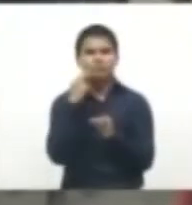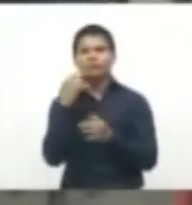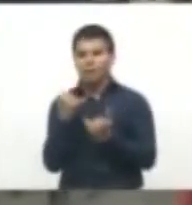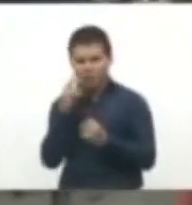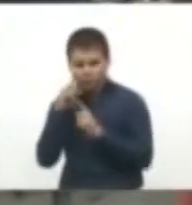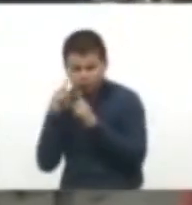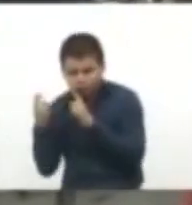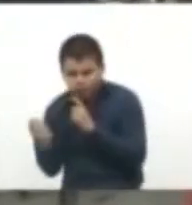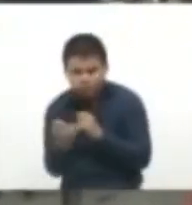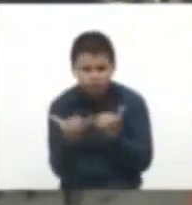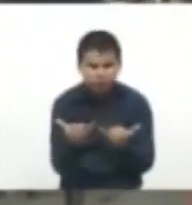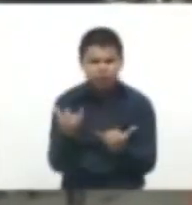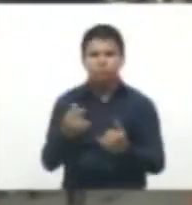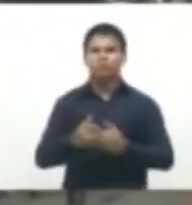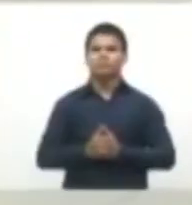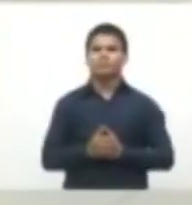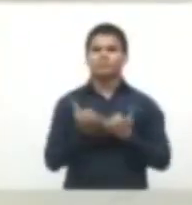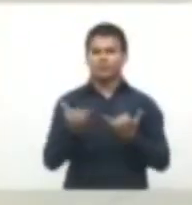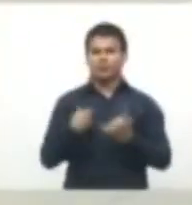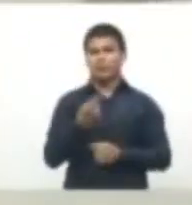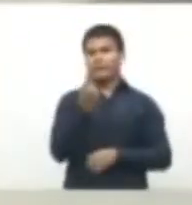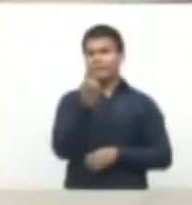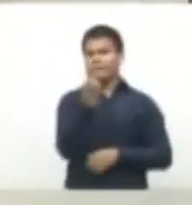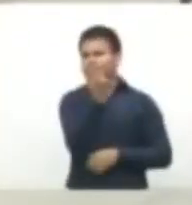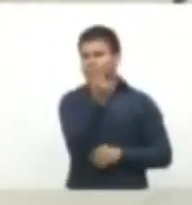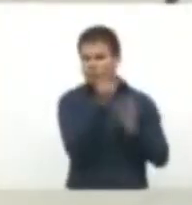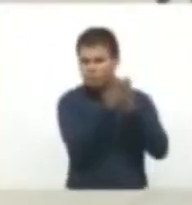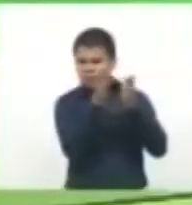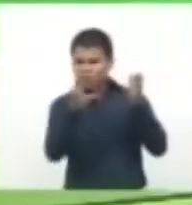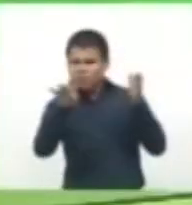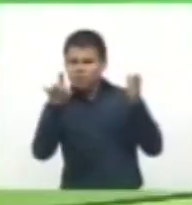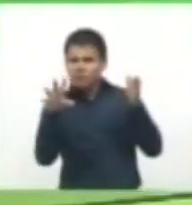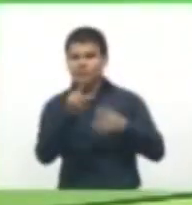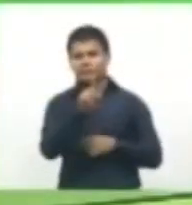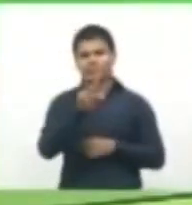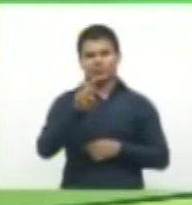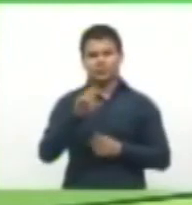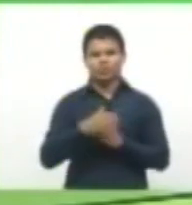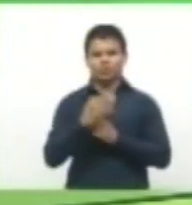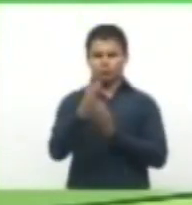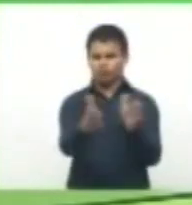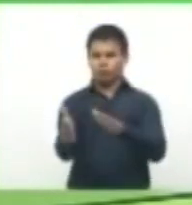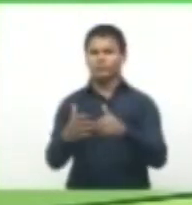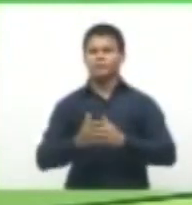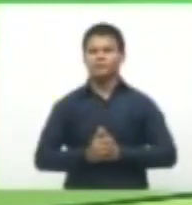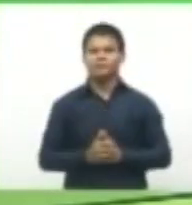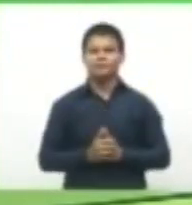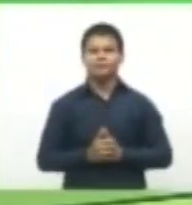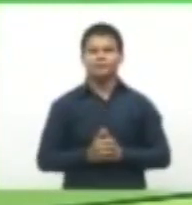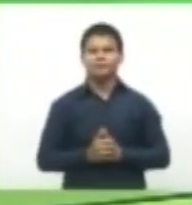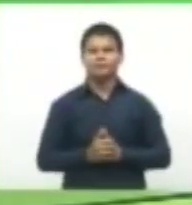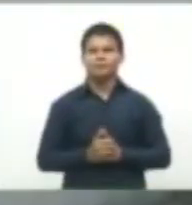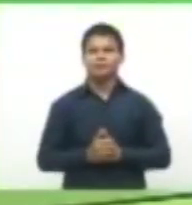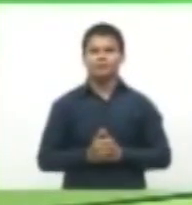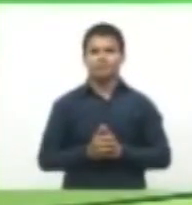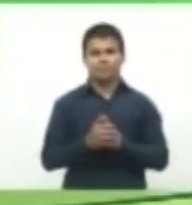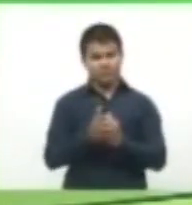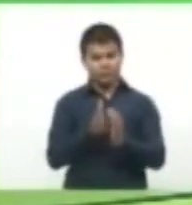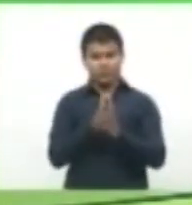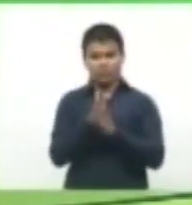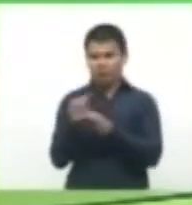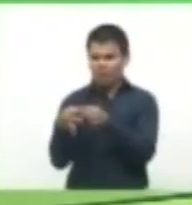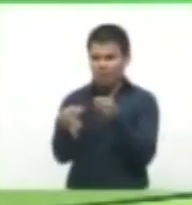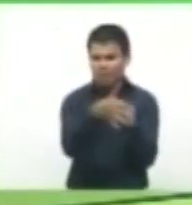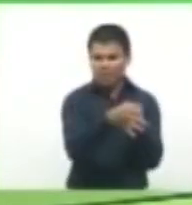delito de homicidio en los 7 primeros días del mes de febrero. Y ante los últimos hechos presentados a líderes campesinos en el Cesar,